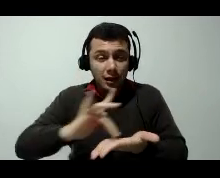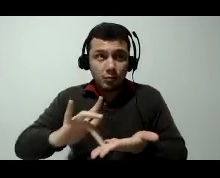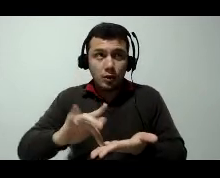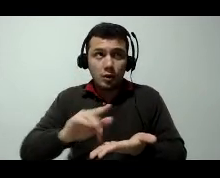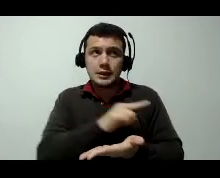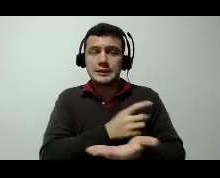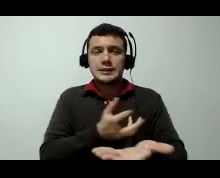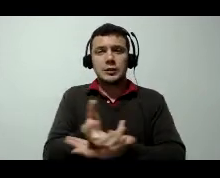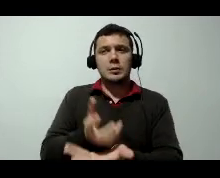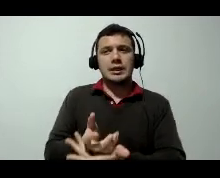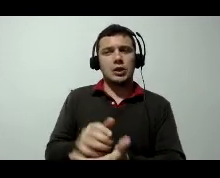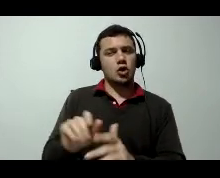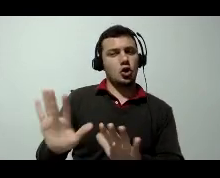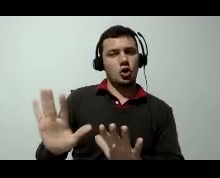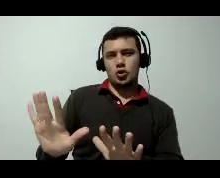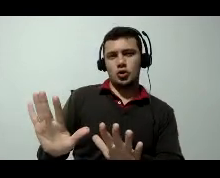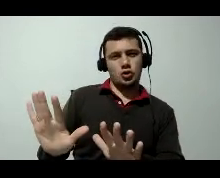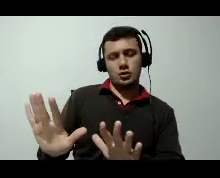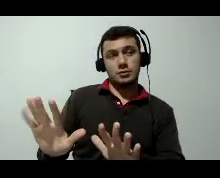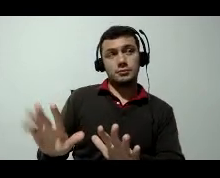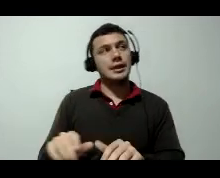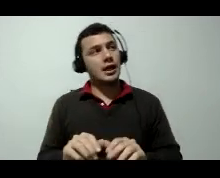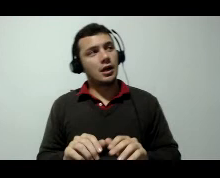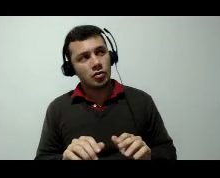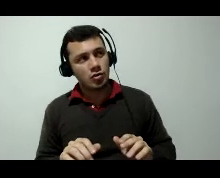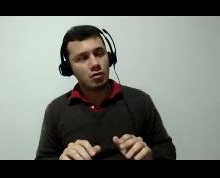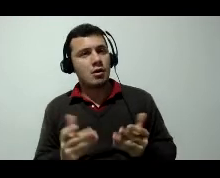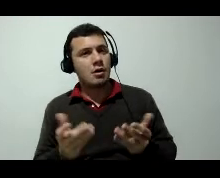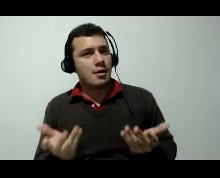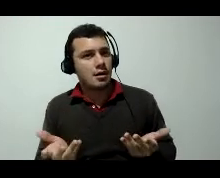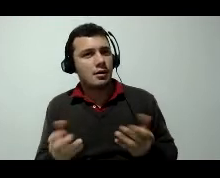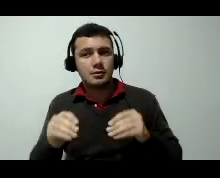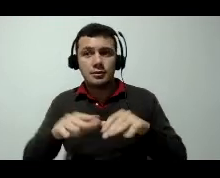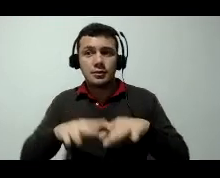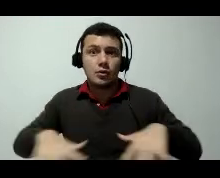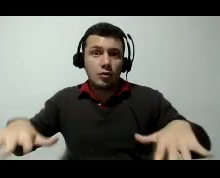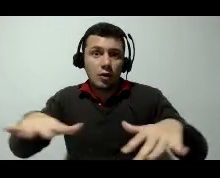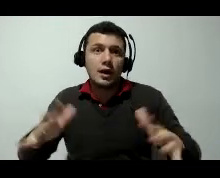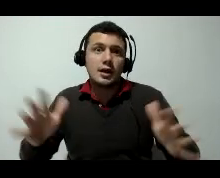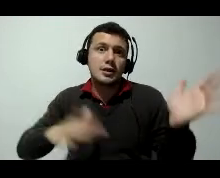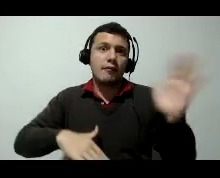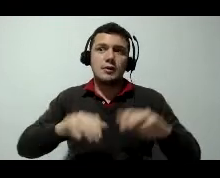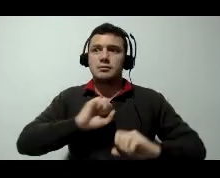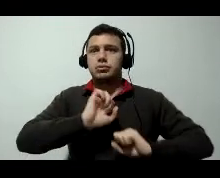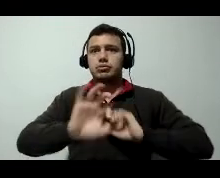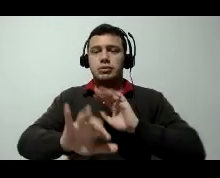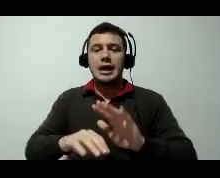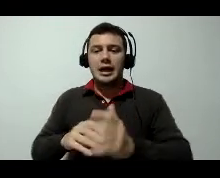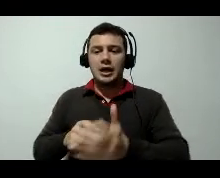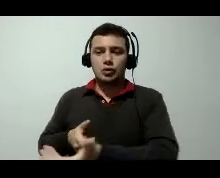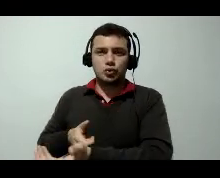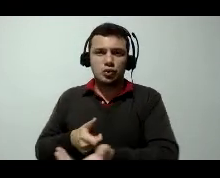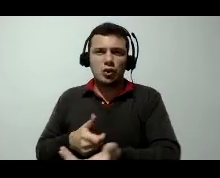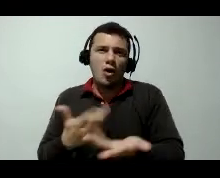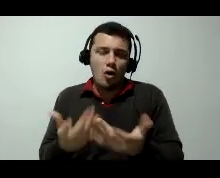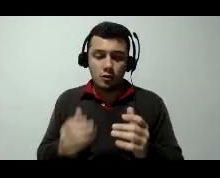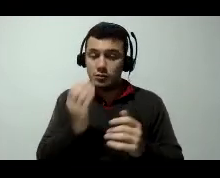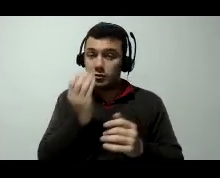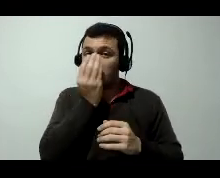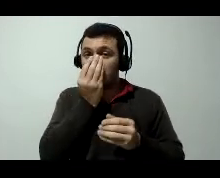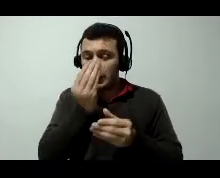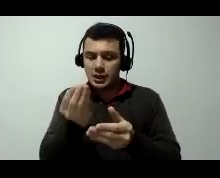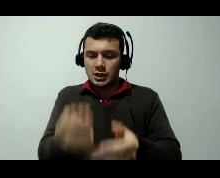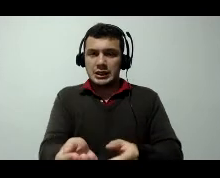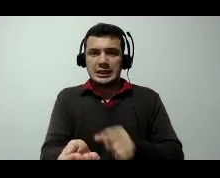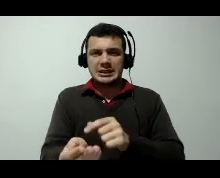estas capacidades de sobretensión, en algunos lugares empiecen a hacer esterilización de esas mascarillas N95. Entonces hay